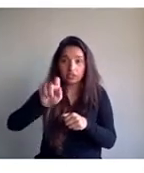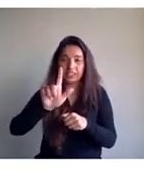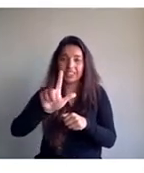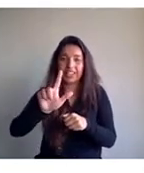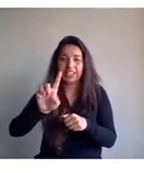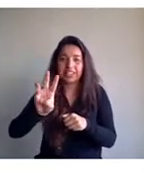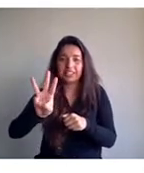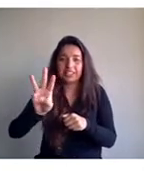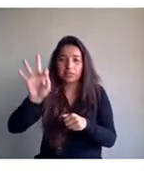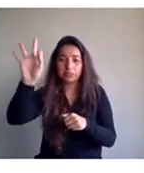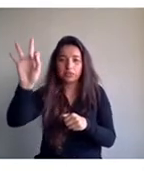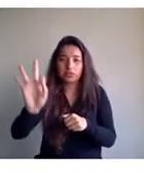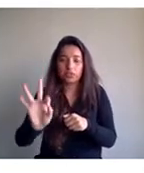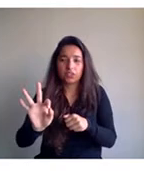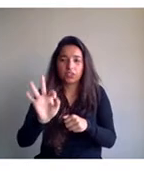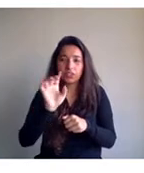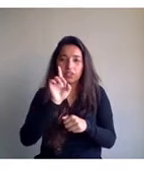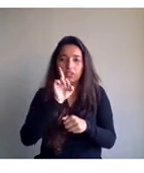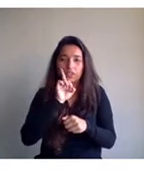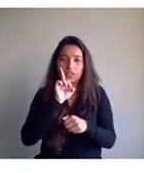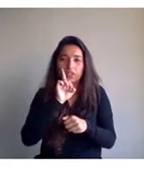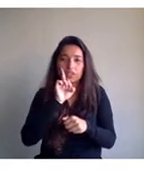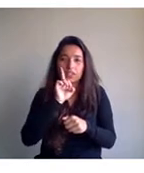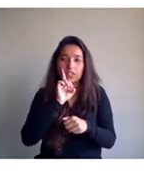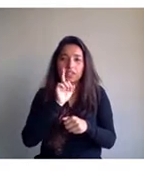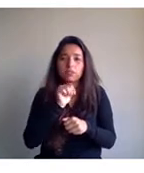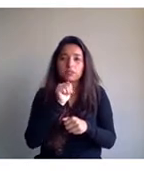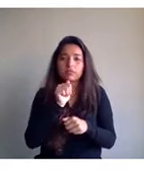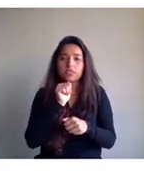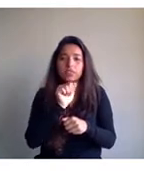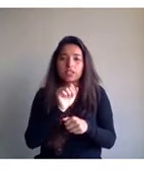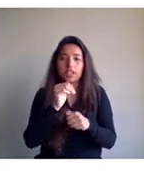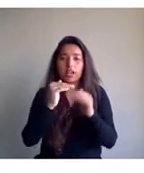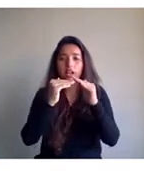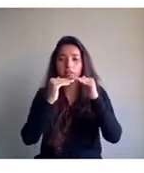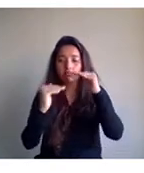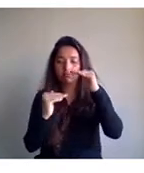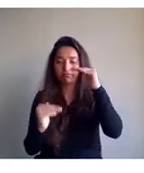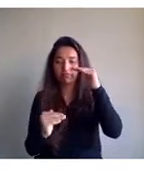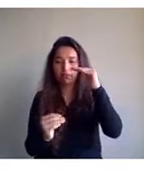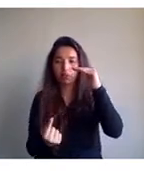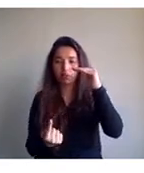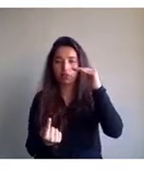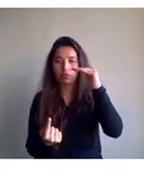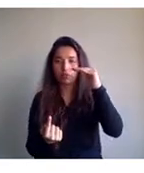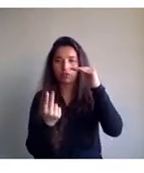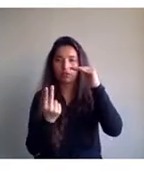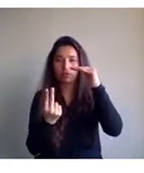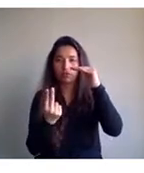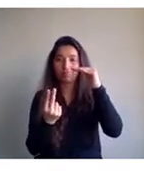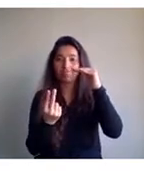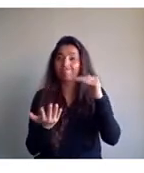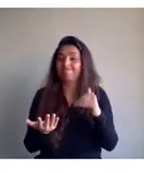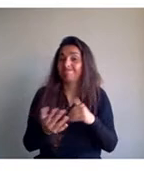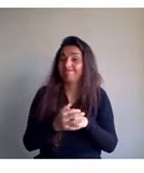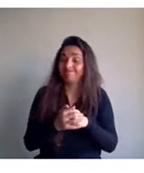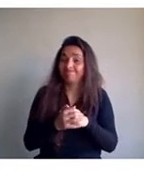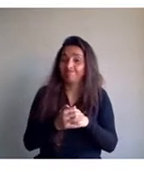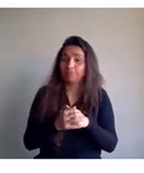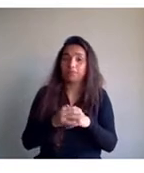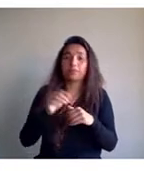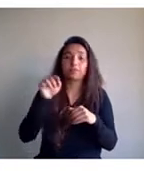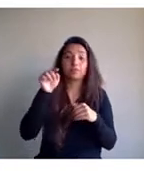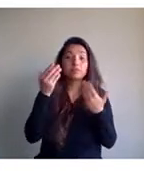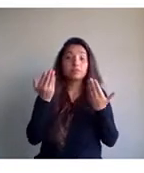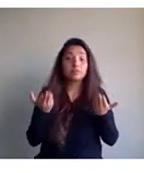encuentra en los estratos 1 y 2 es decir las condiciones de vulnerabilidad son claramente en este